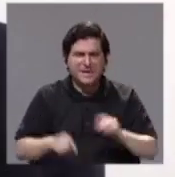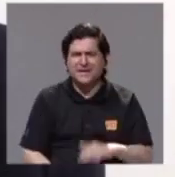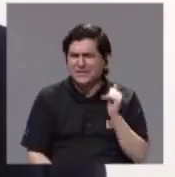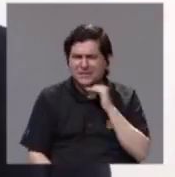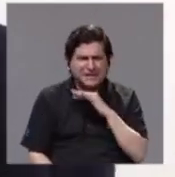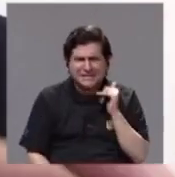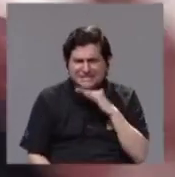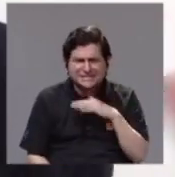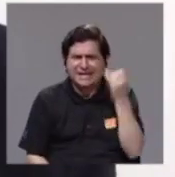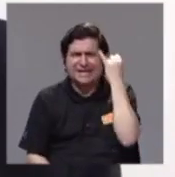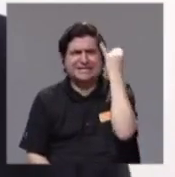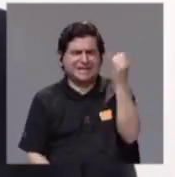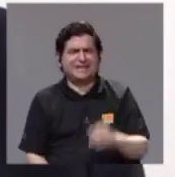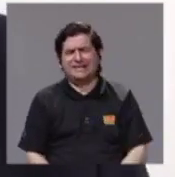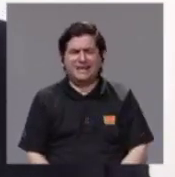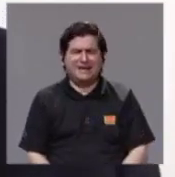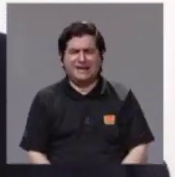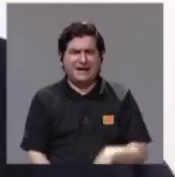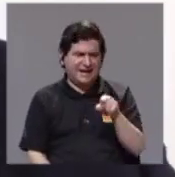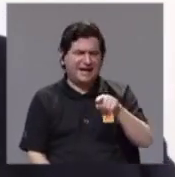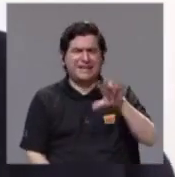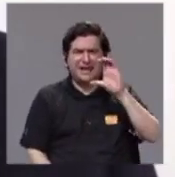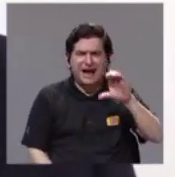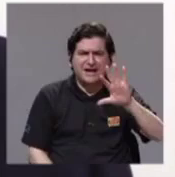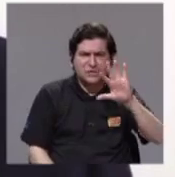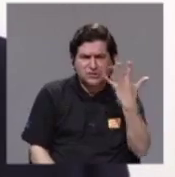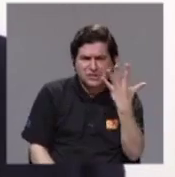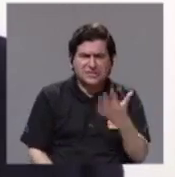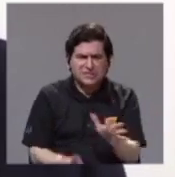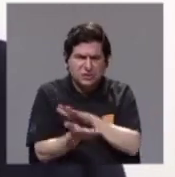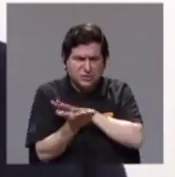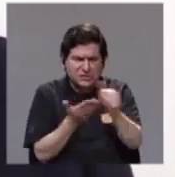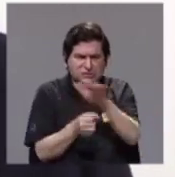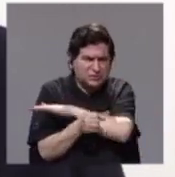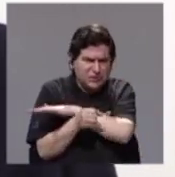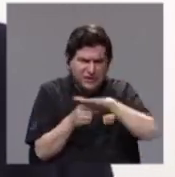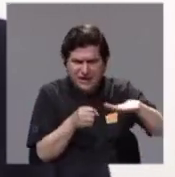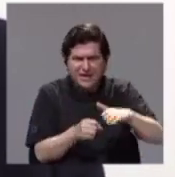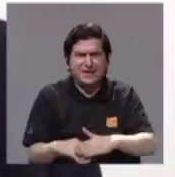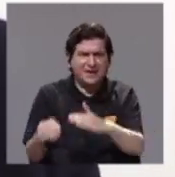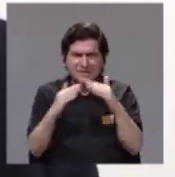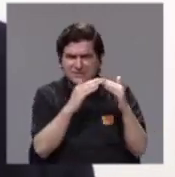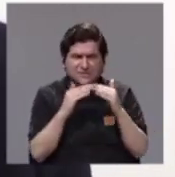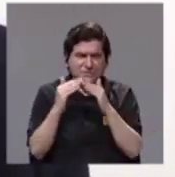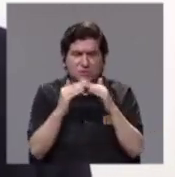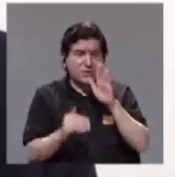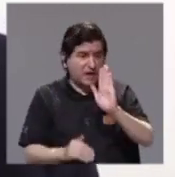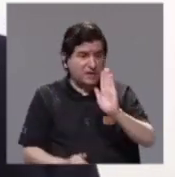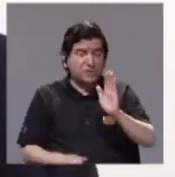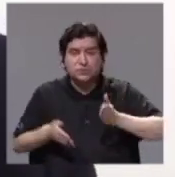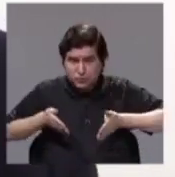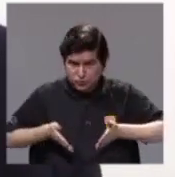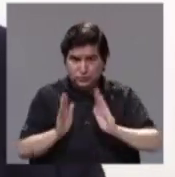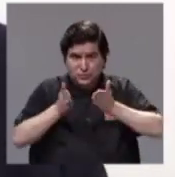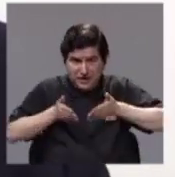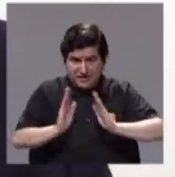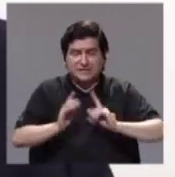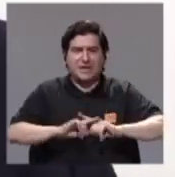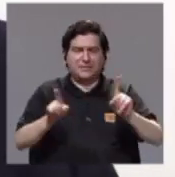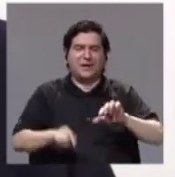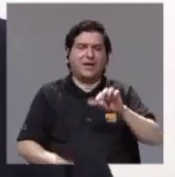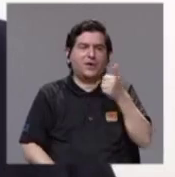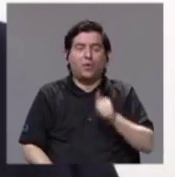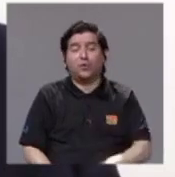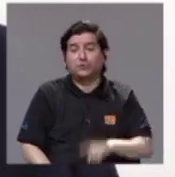de su nacimiento. Pero eso es otro misterio de la historia y regresamos a la pluma y a Cortés escritor.